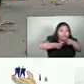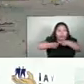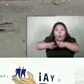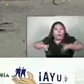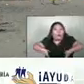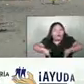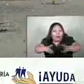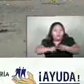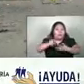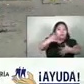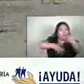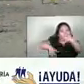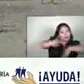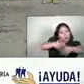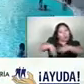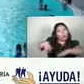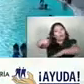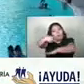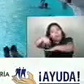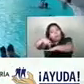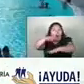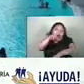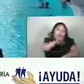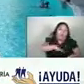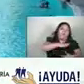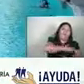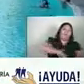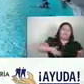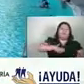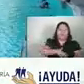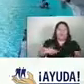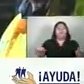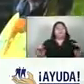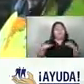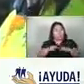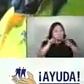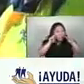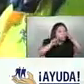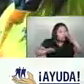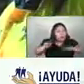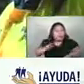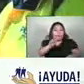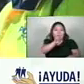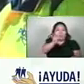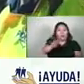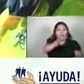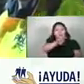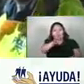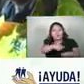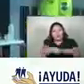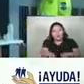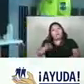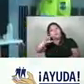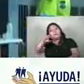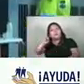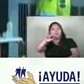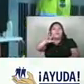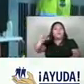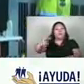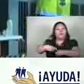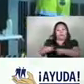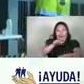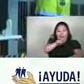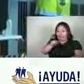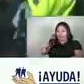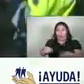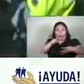carreteras, playas, parques y centros turísticos y se intensificó en los días 24, 25 y 31 de diciembre. En esa